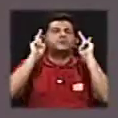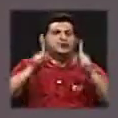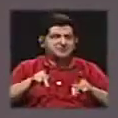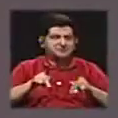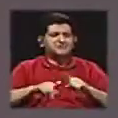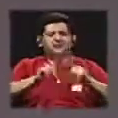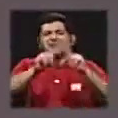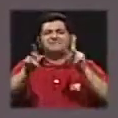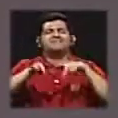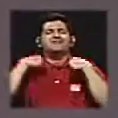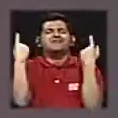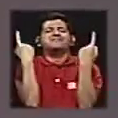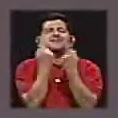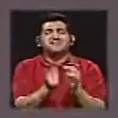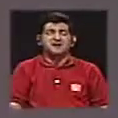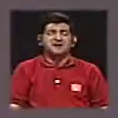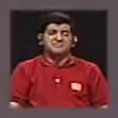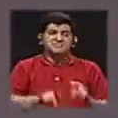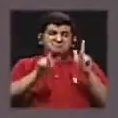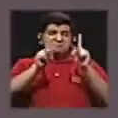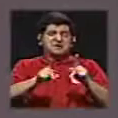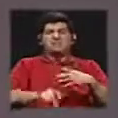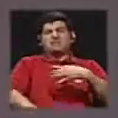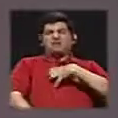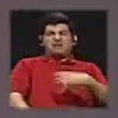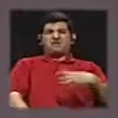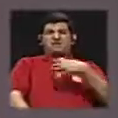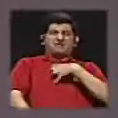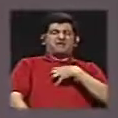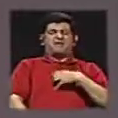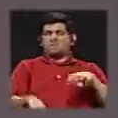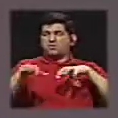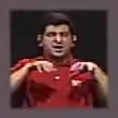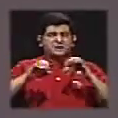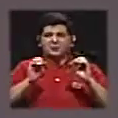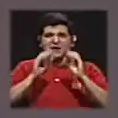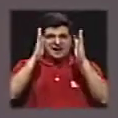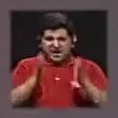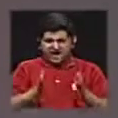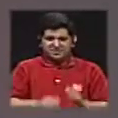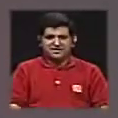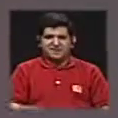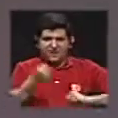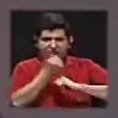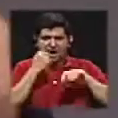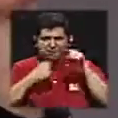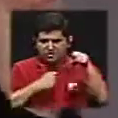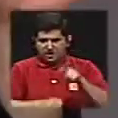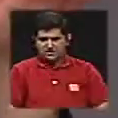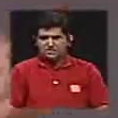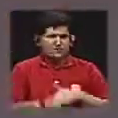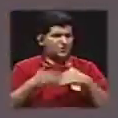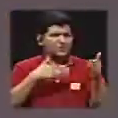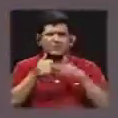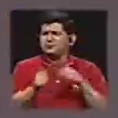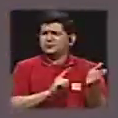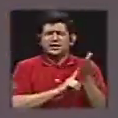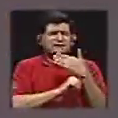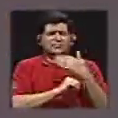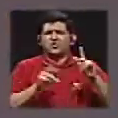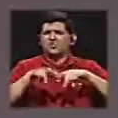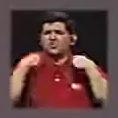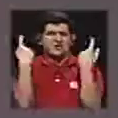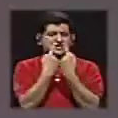de muchos partidos que se la pasan quejándose porque nadie actúa, lo respaldasen. Por encima de banderas de partido, porque no es